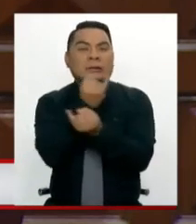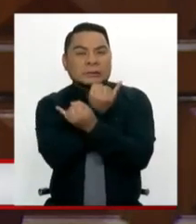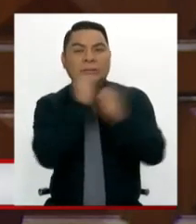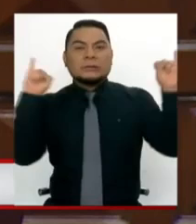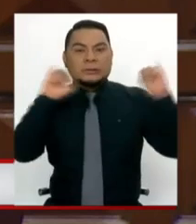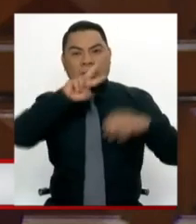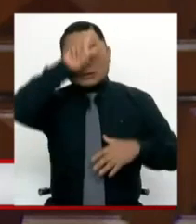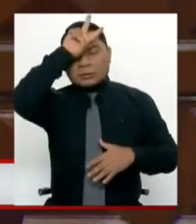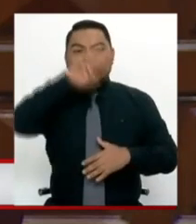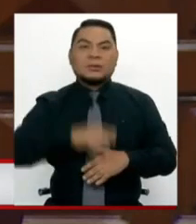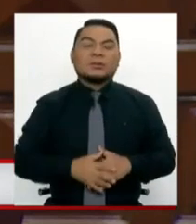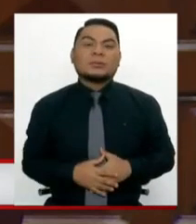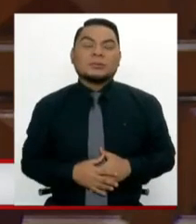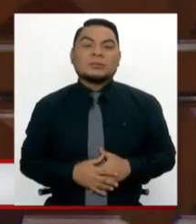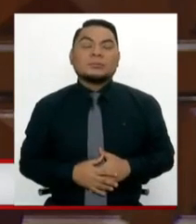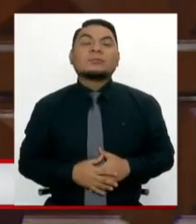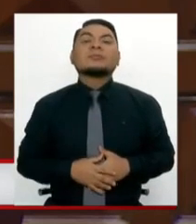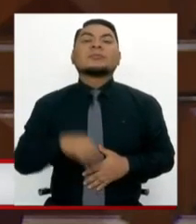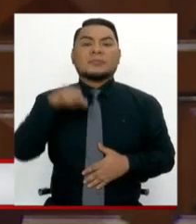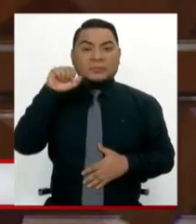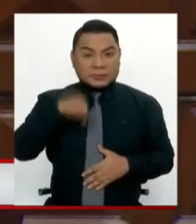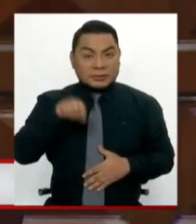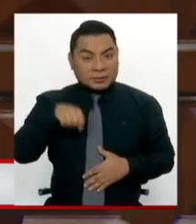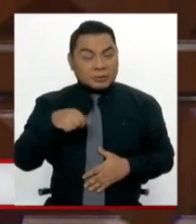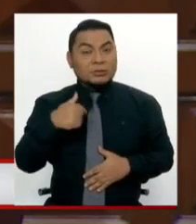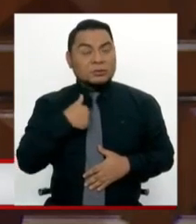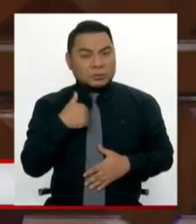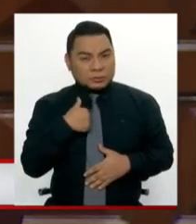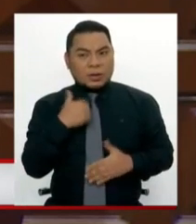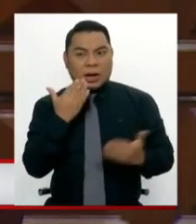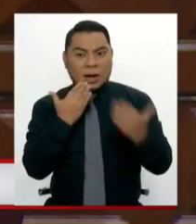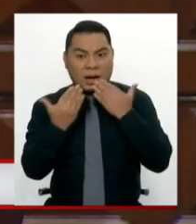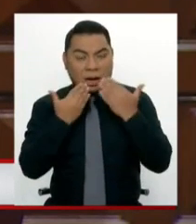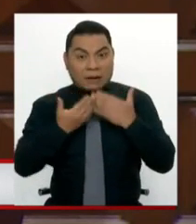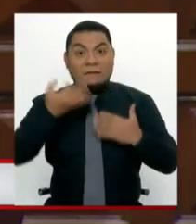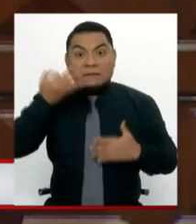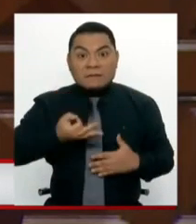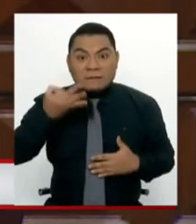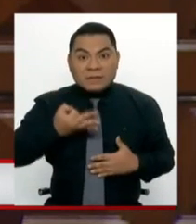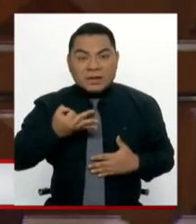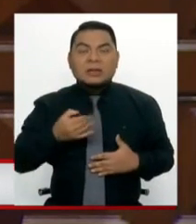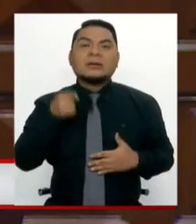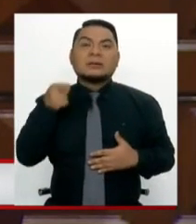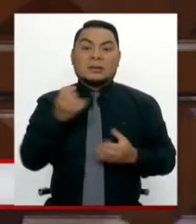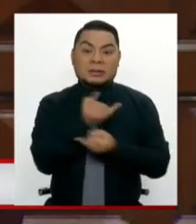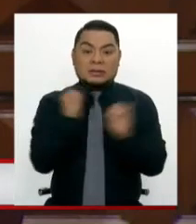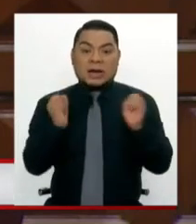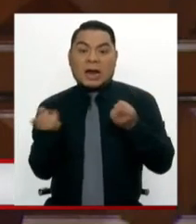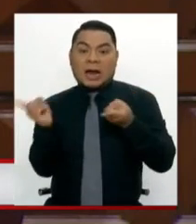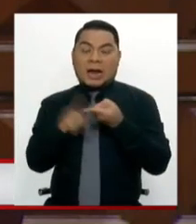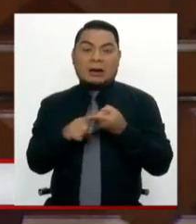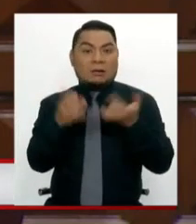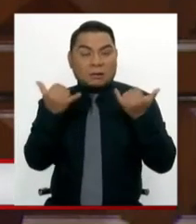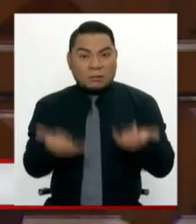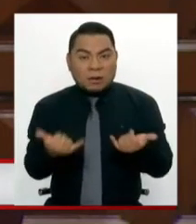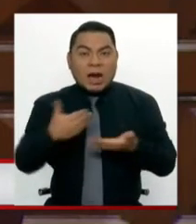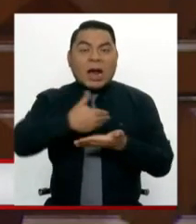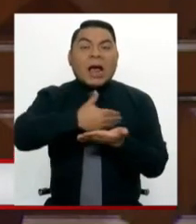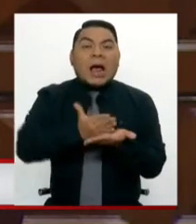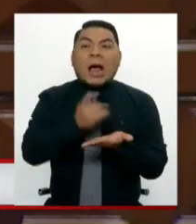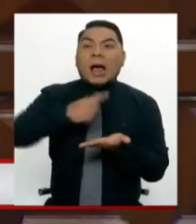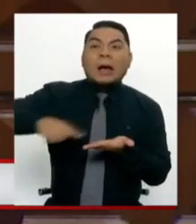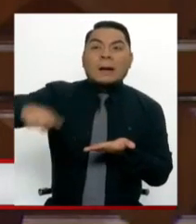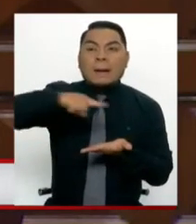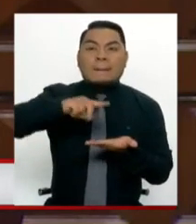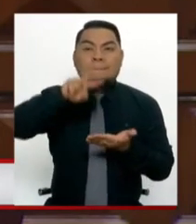independencia. Pero sí tenemos que hablar con la verdad, fue una independencia que hasta el día de hoy gran parte de los peruanos